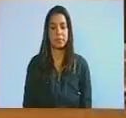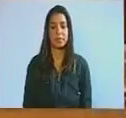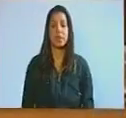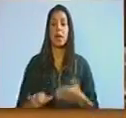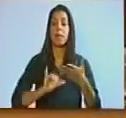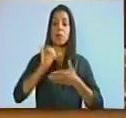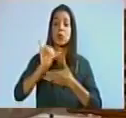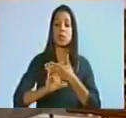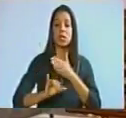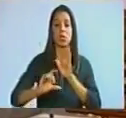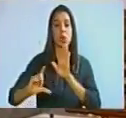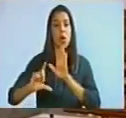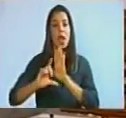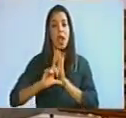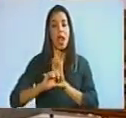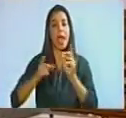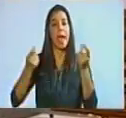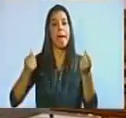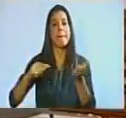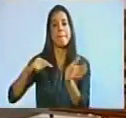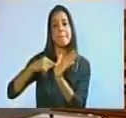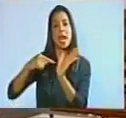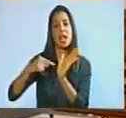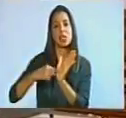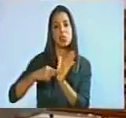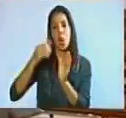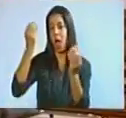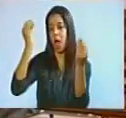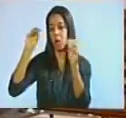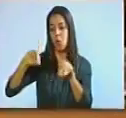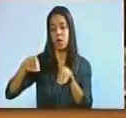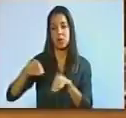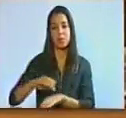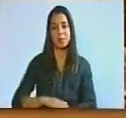Proyecto de ley de precios acordados. Es todo, presidenta.